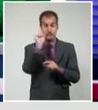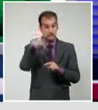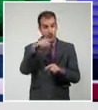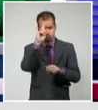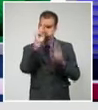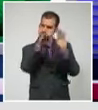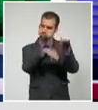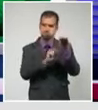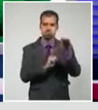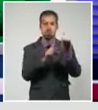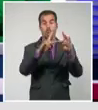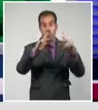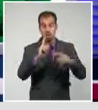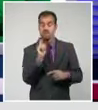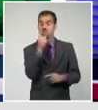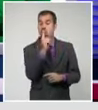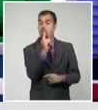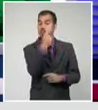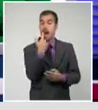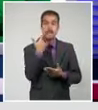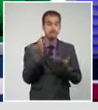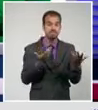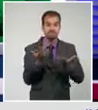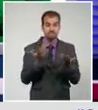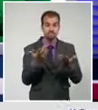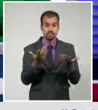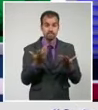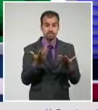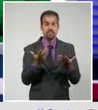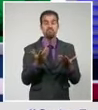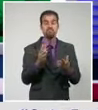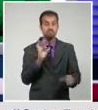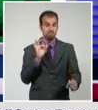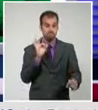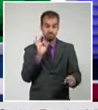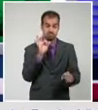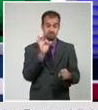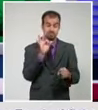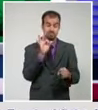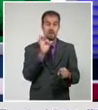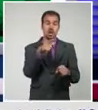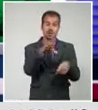con PCR. Desde el inicio prácticamente tuvo